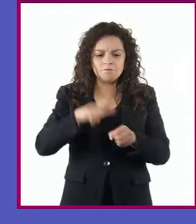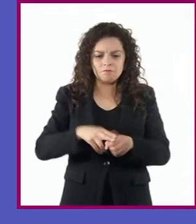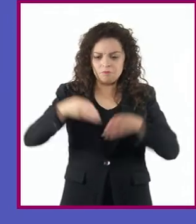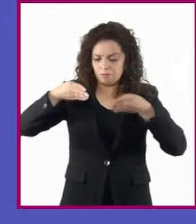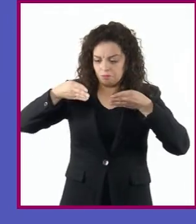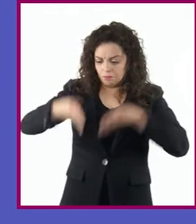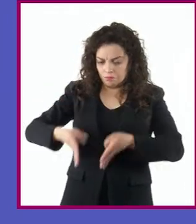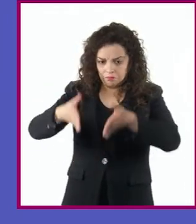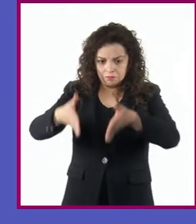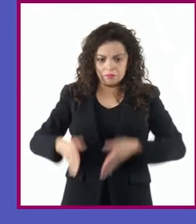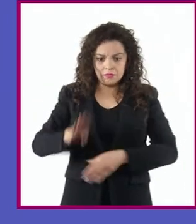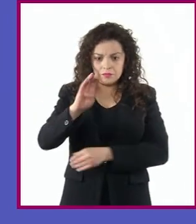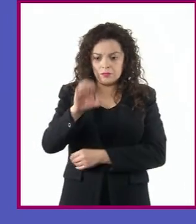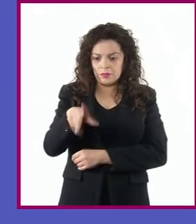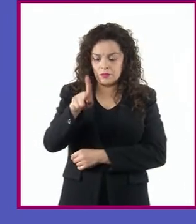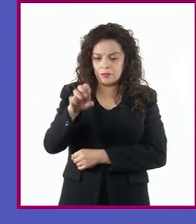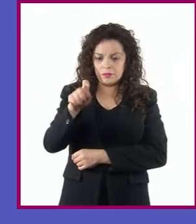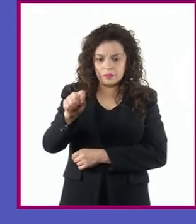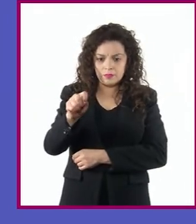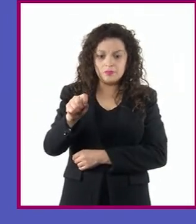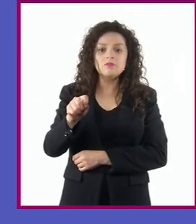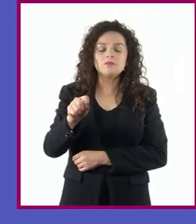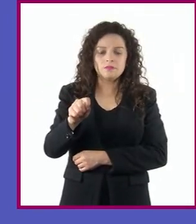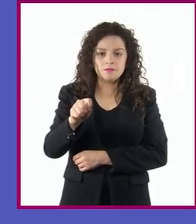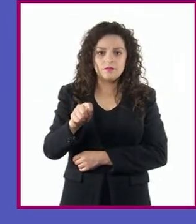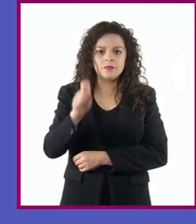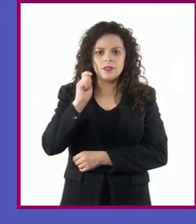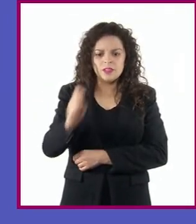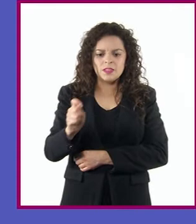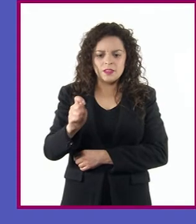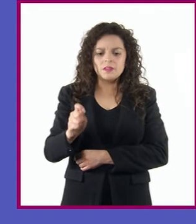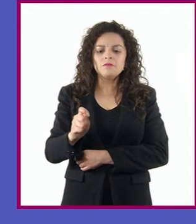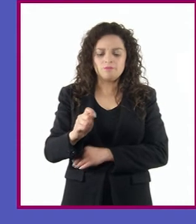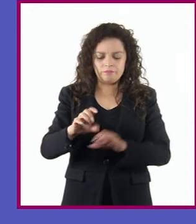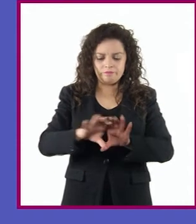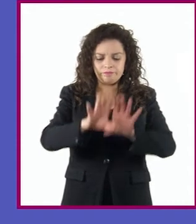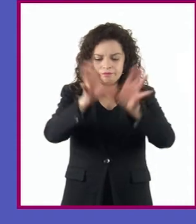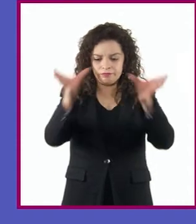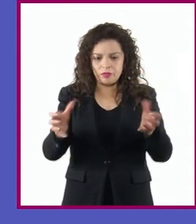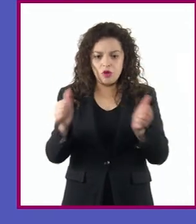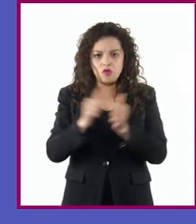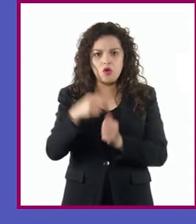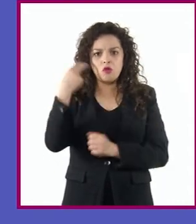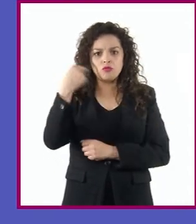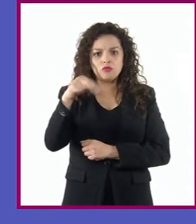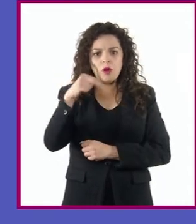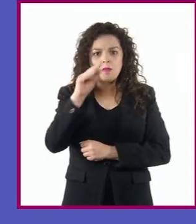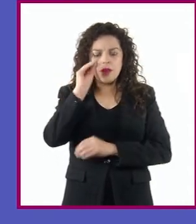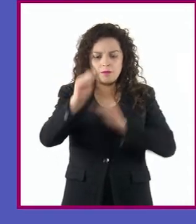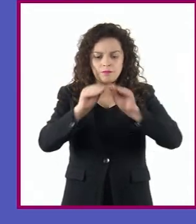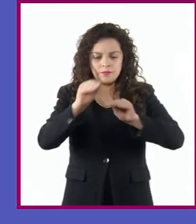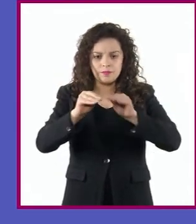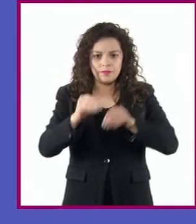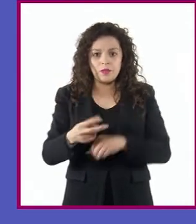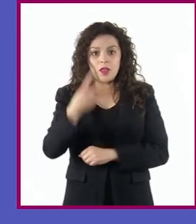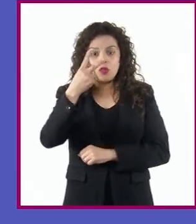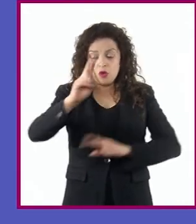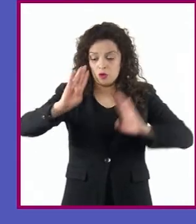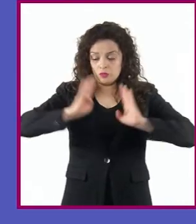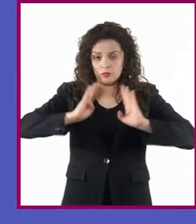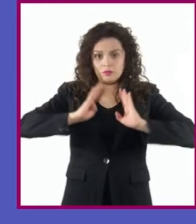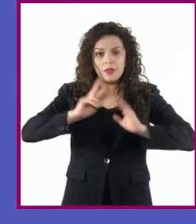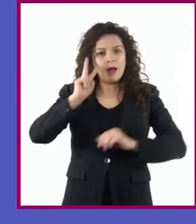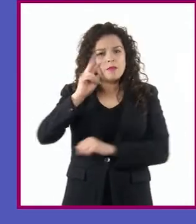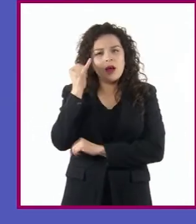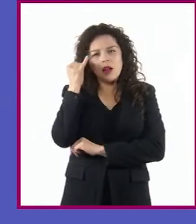mitad del escenario. Una losa con su nombre esculpido. 2 soldados se apostan a lo